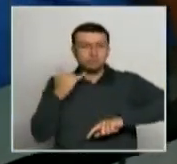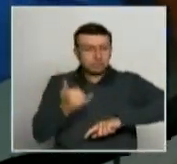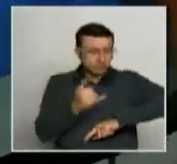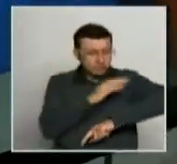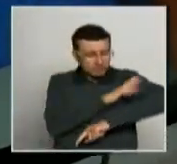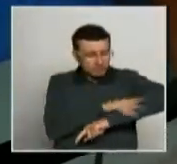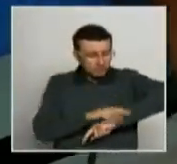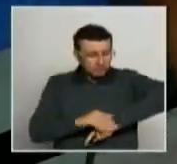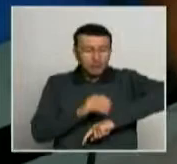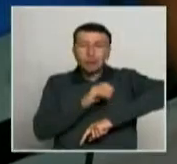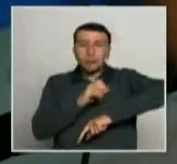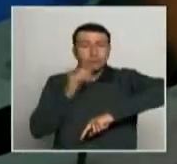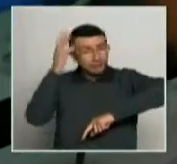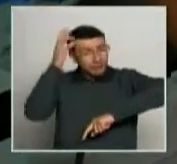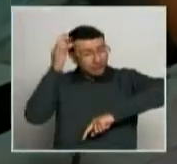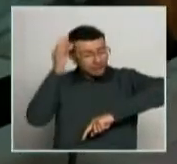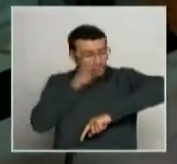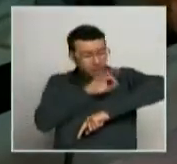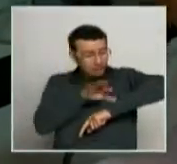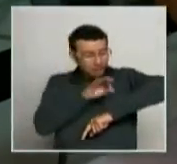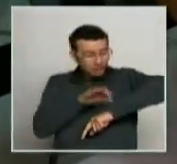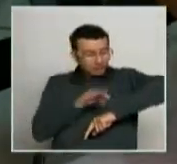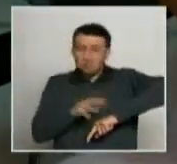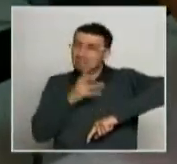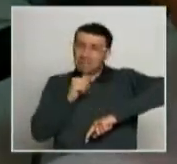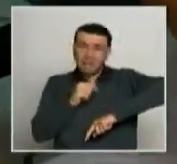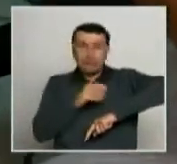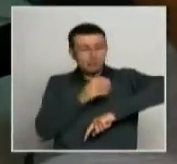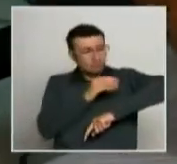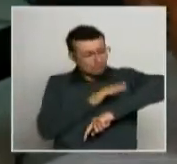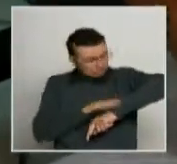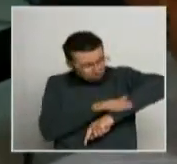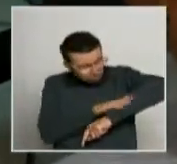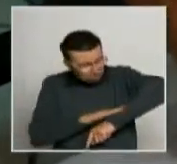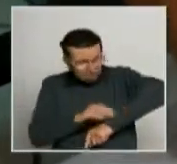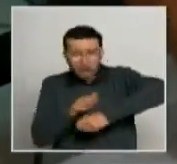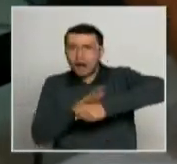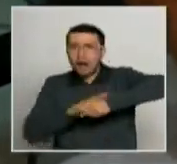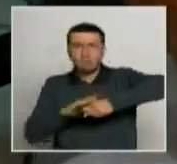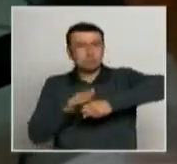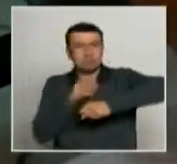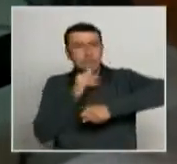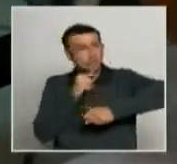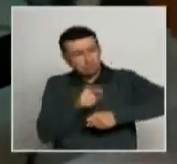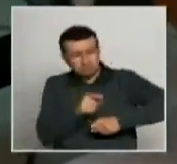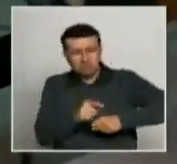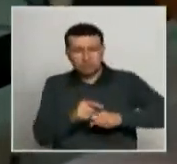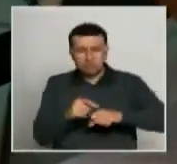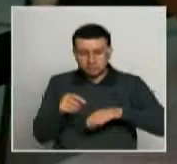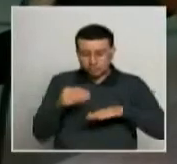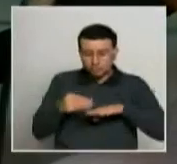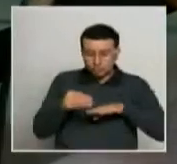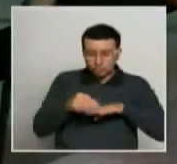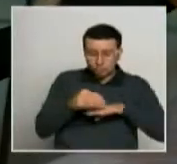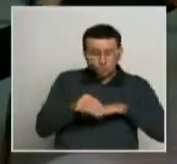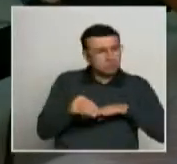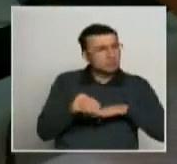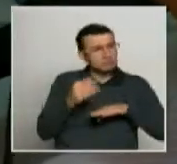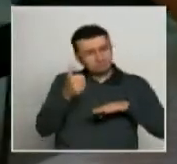vellosidad, la piel no es una piel reseca, ¿Las uñas están bien? las uñas están bien.